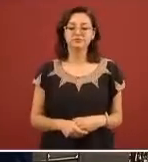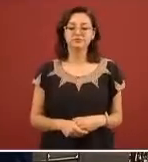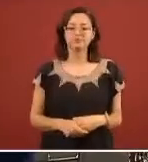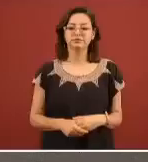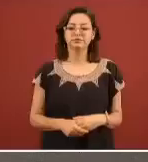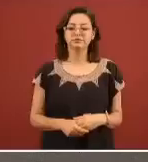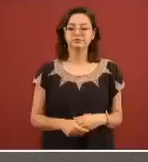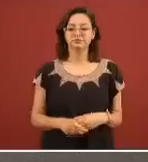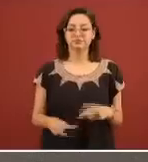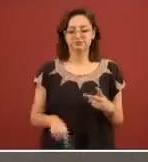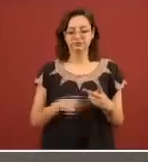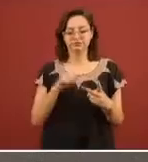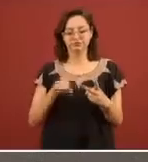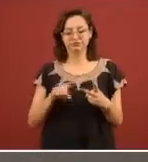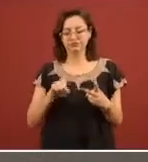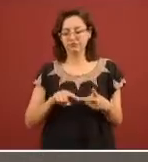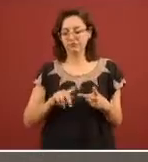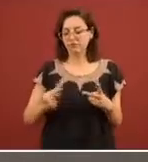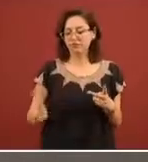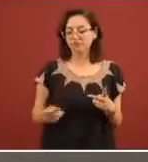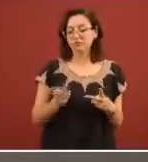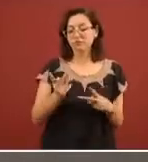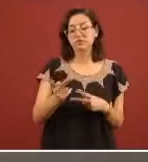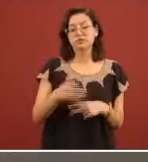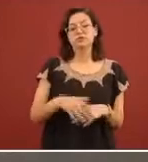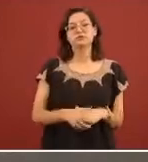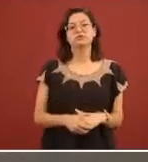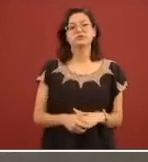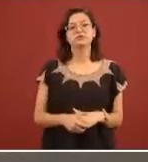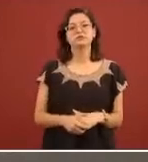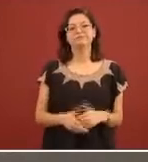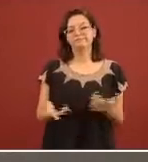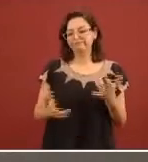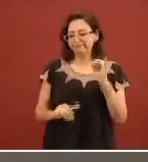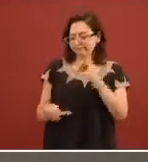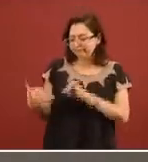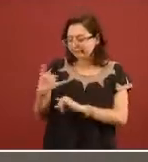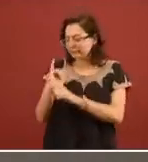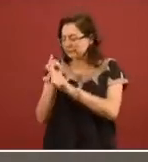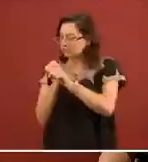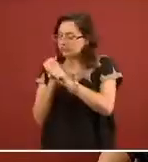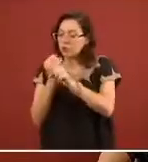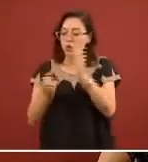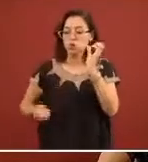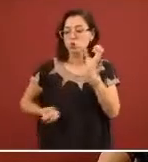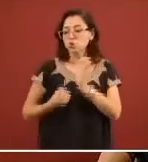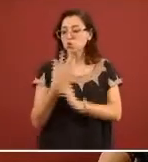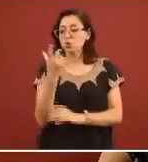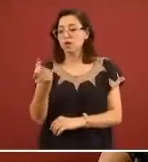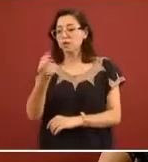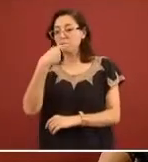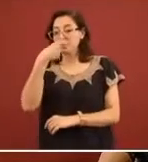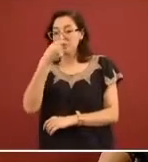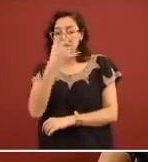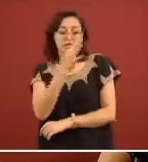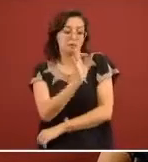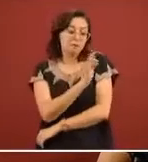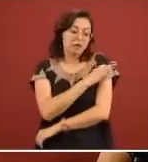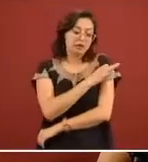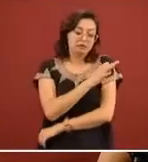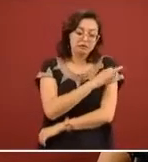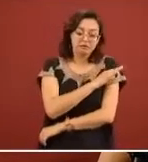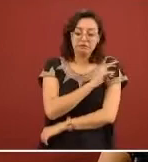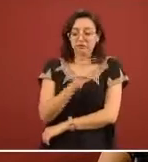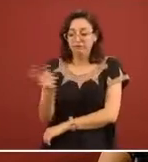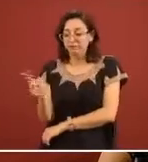Y respecto a su segunda pregunta, en general, el desarrollo de nuevos productos farmacéuticos, ya sea vacunas o